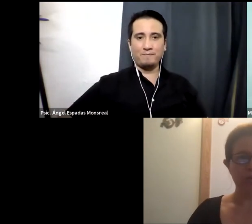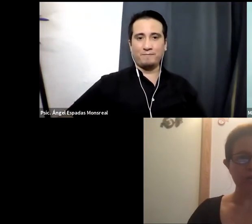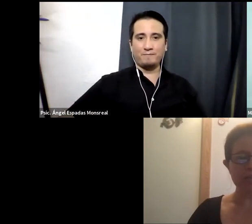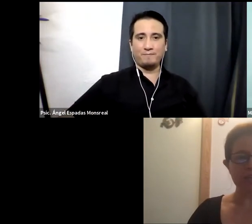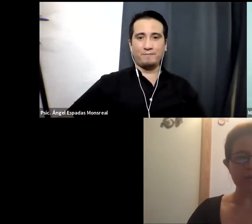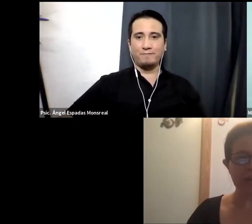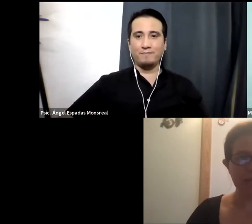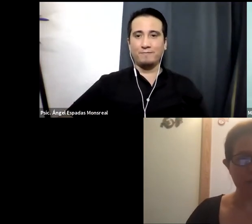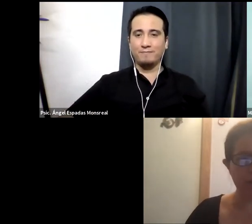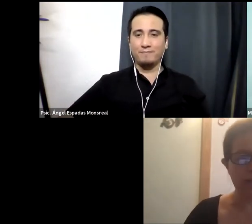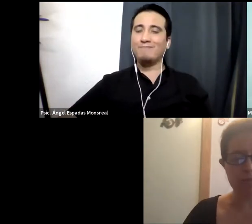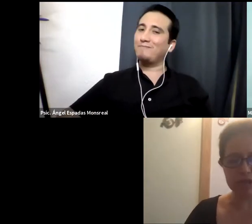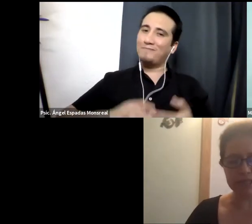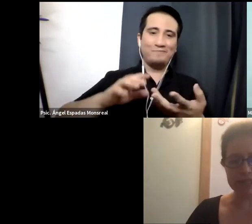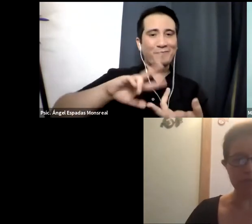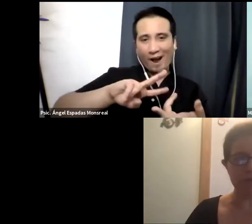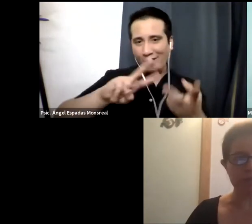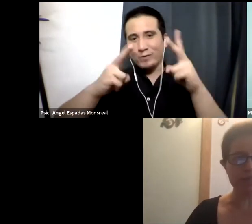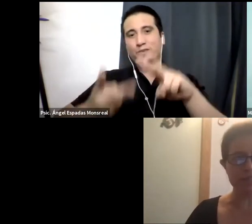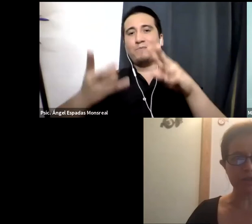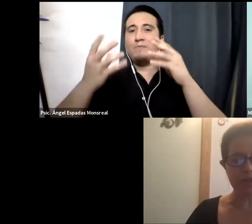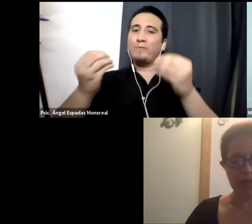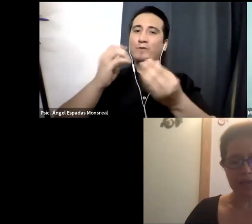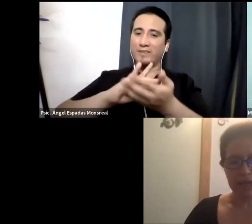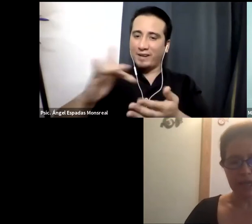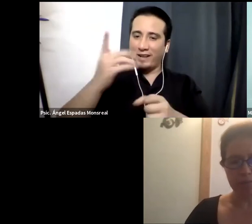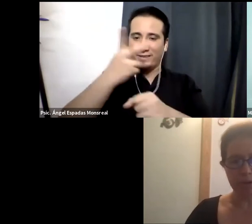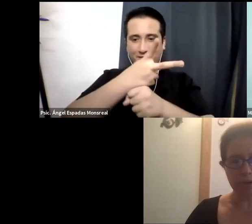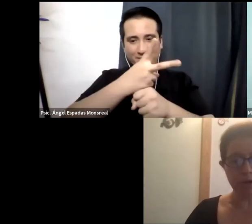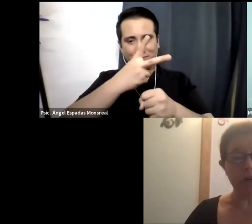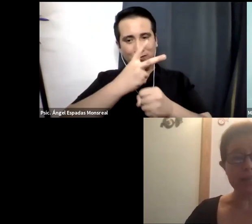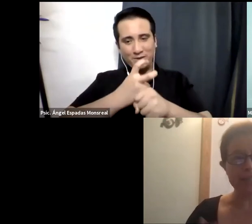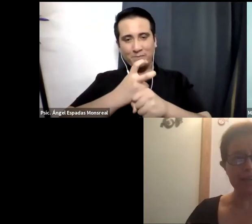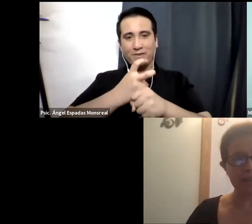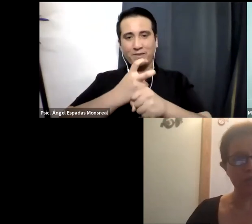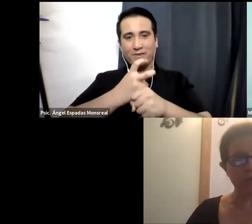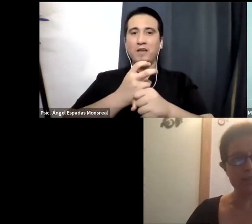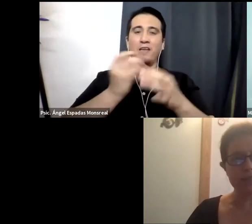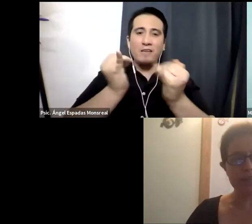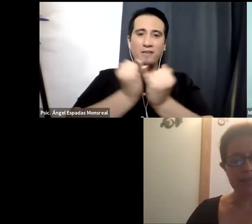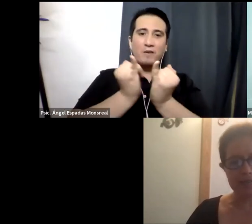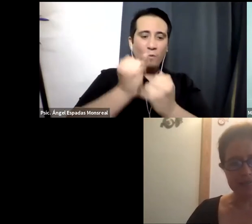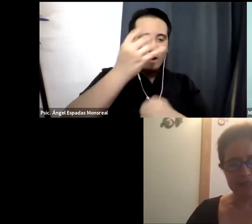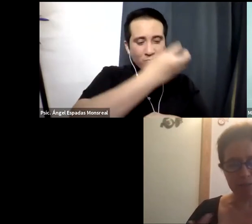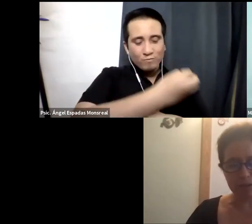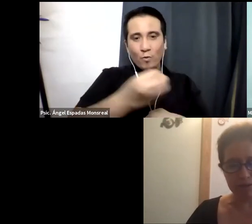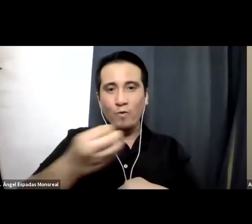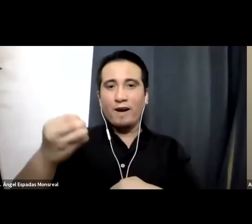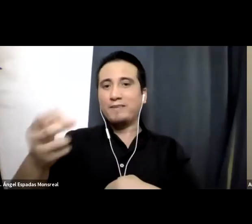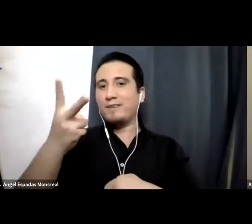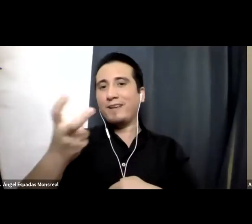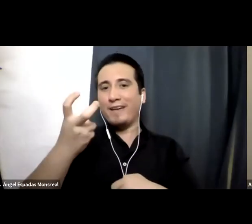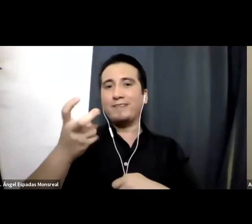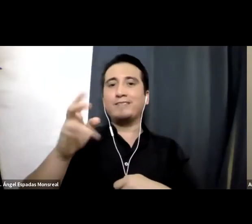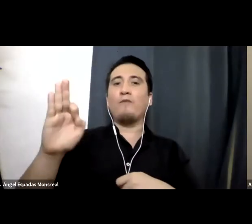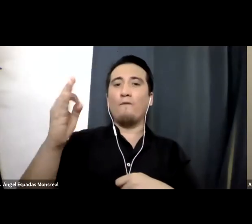No, bueno, pues al contrario, muchas gracias por la invitación y por organizar, ¿no? Este tipo de